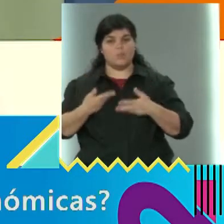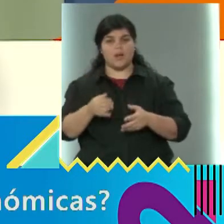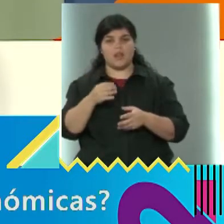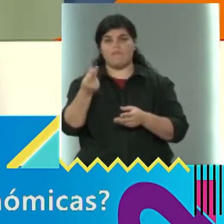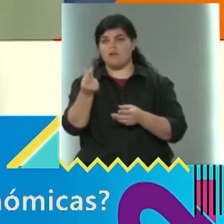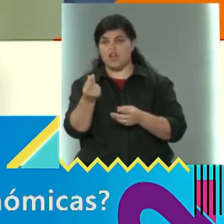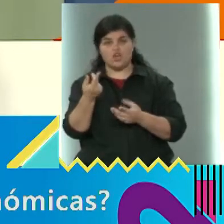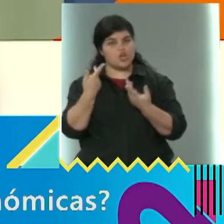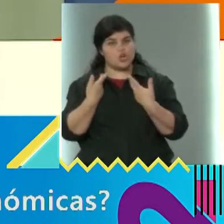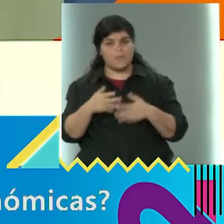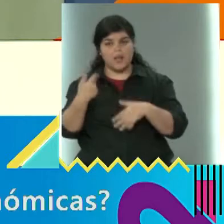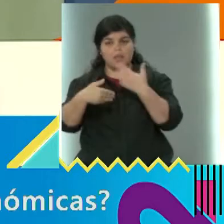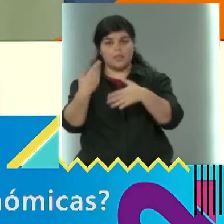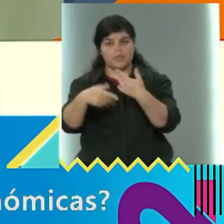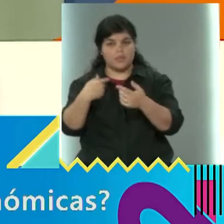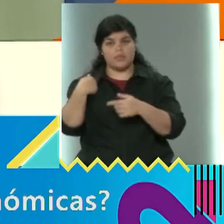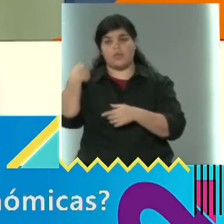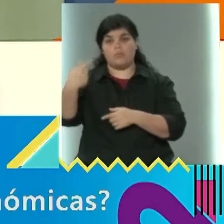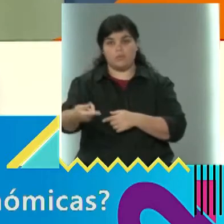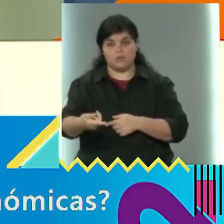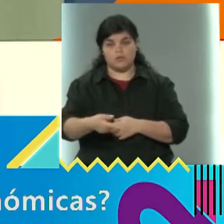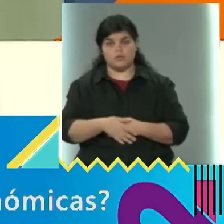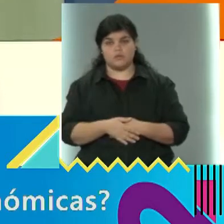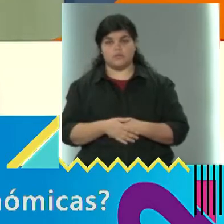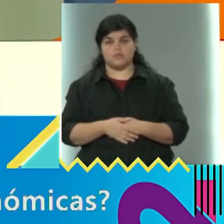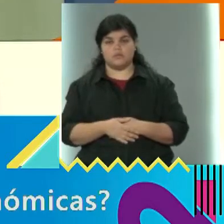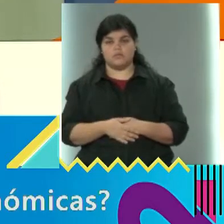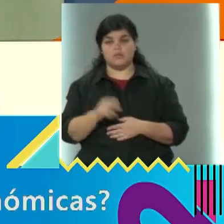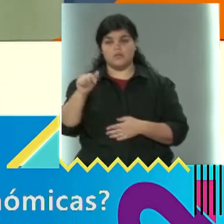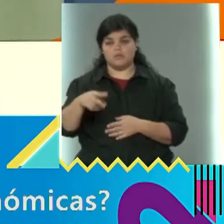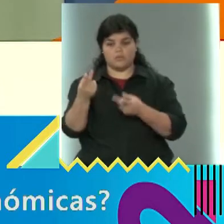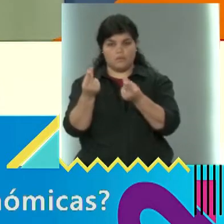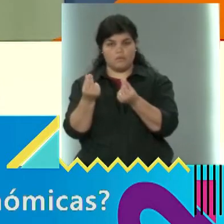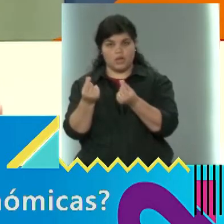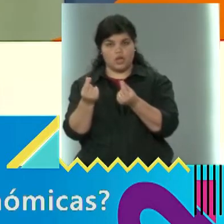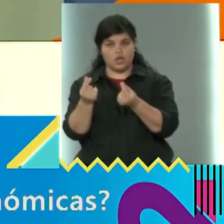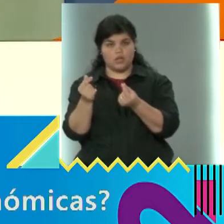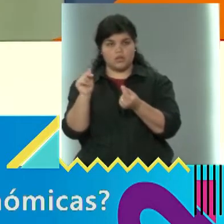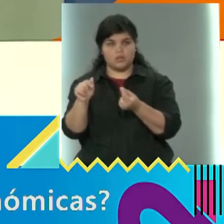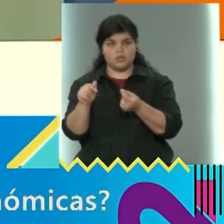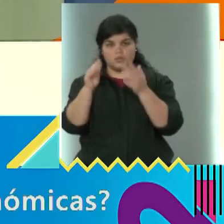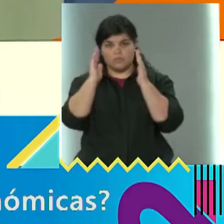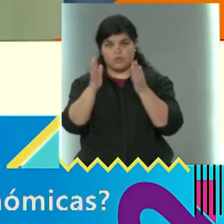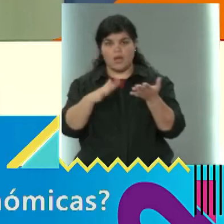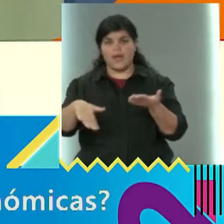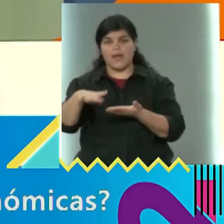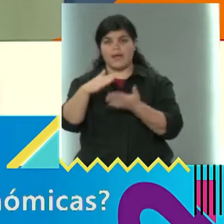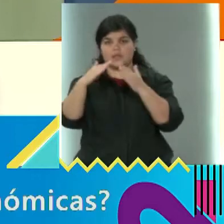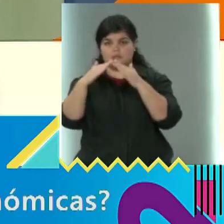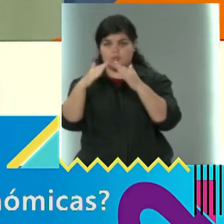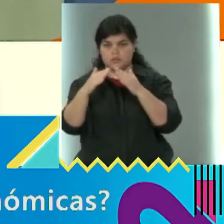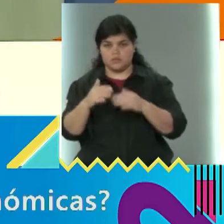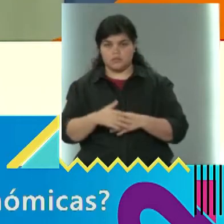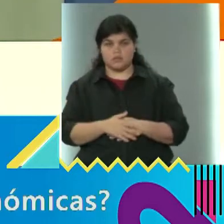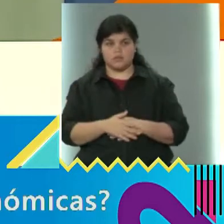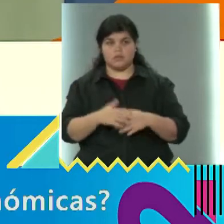aumentos que son lógicos. Pero en esos valores tenés que pensar para una vivienda social. De ahí más